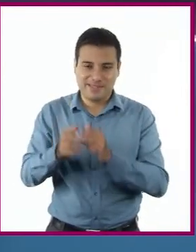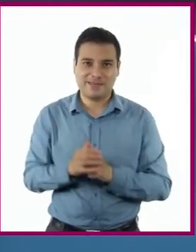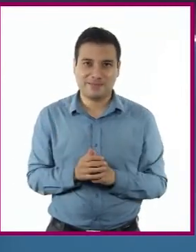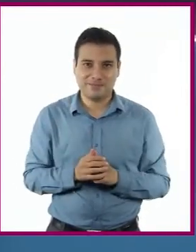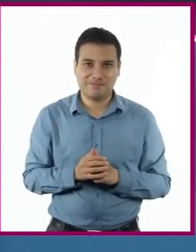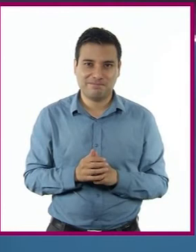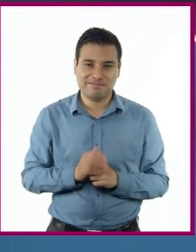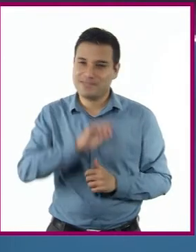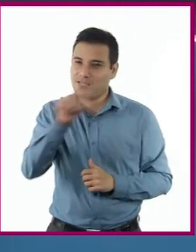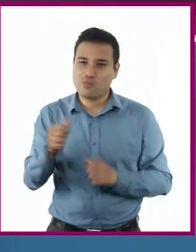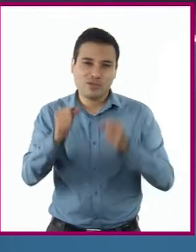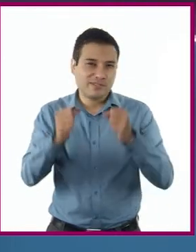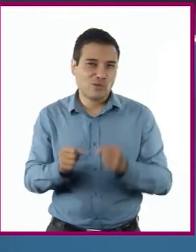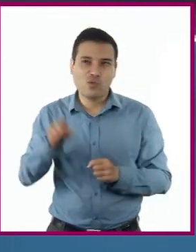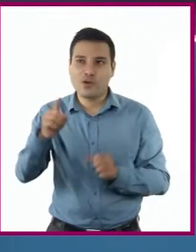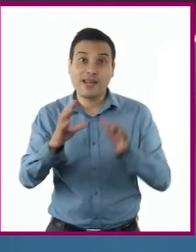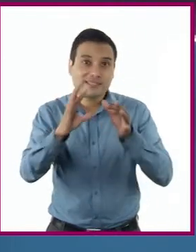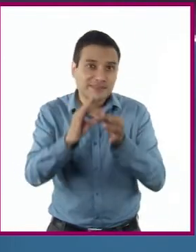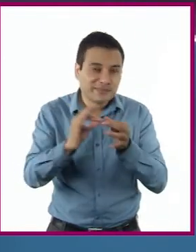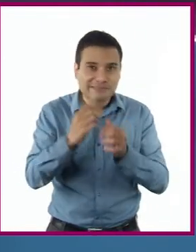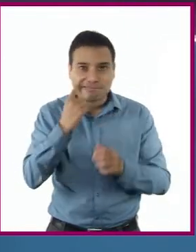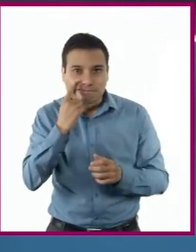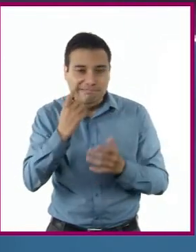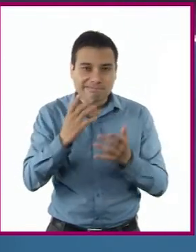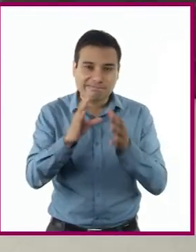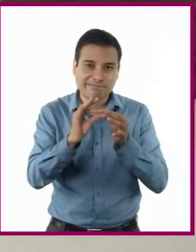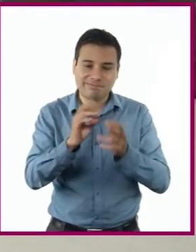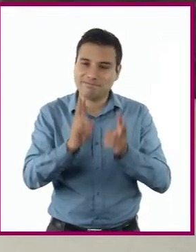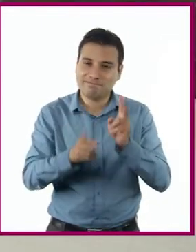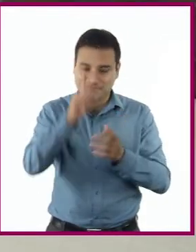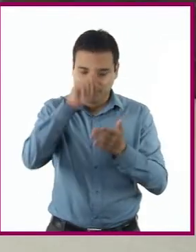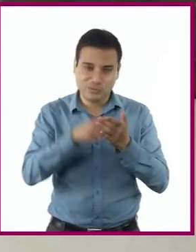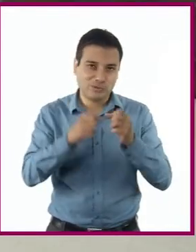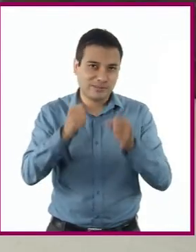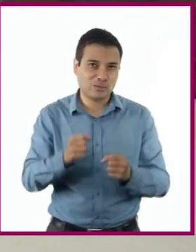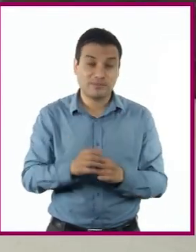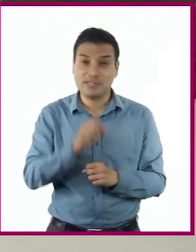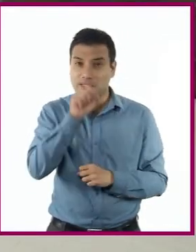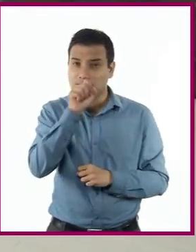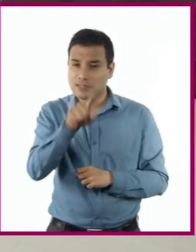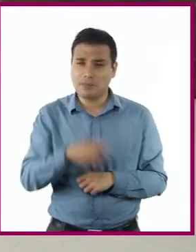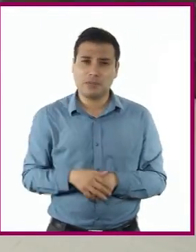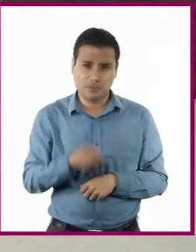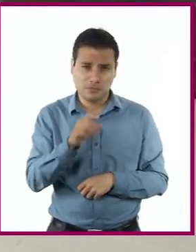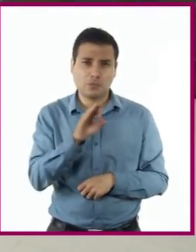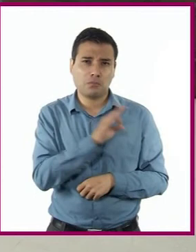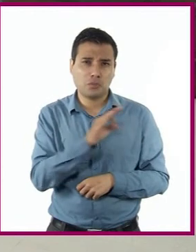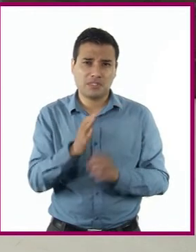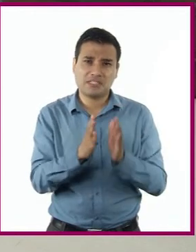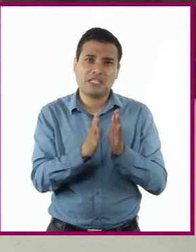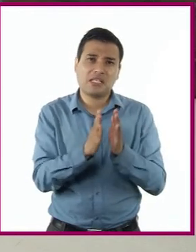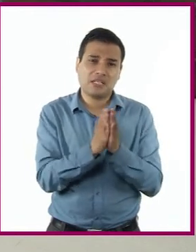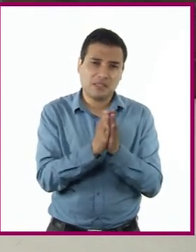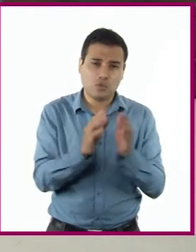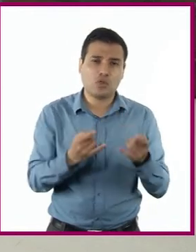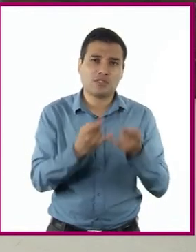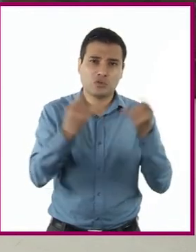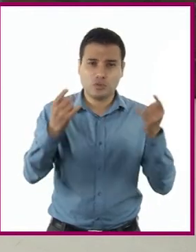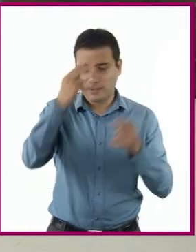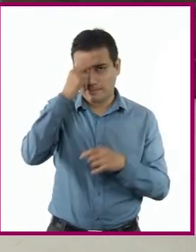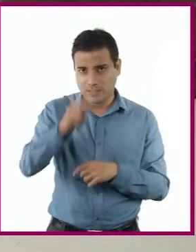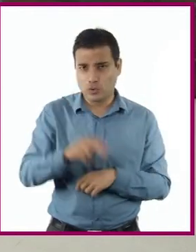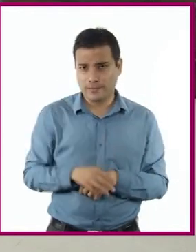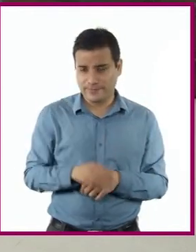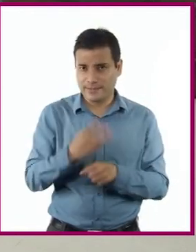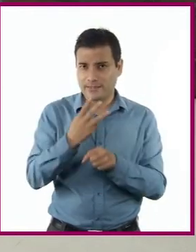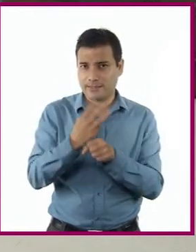podrán contribuir y reforzar sus conocimientos del periodo. También pueden apoyarse en su libro de texto de Historia de México de